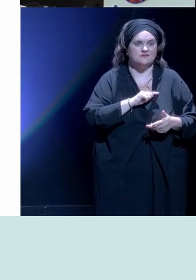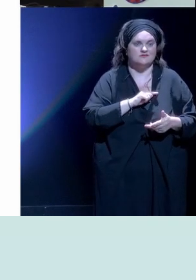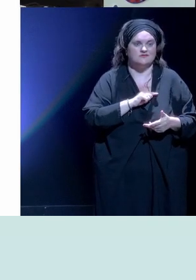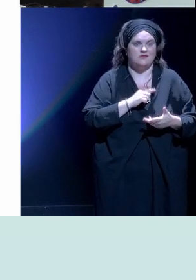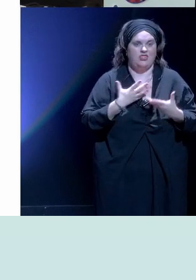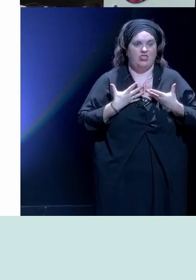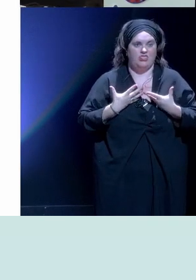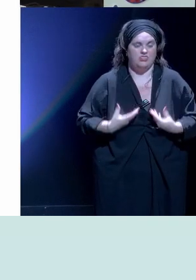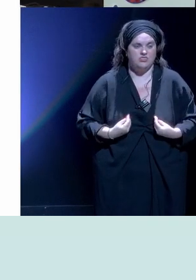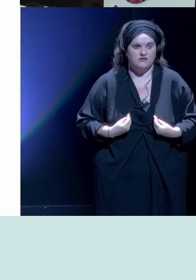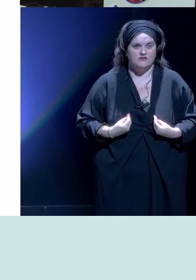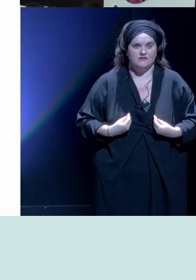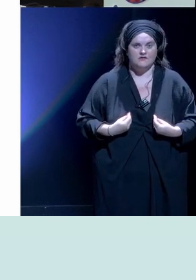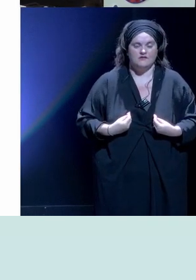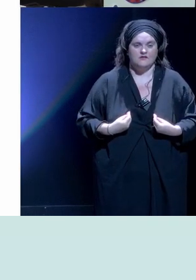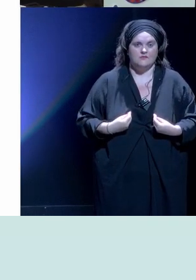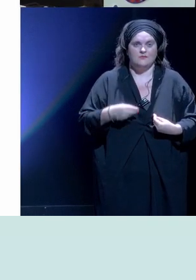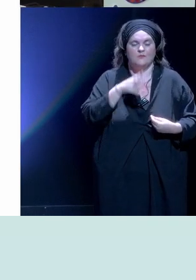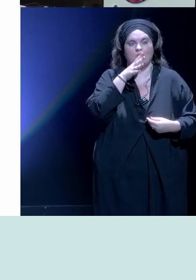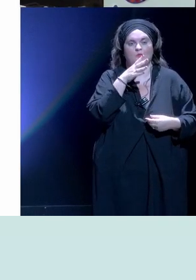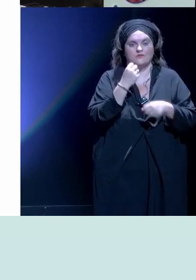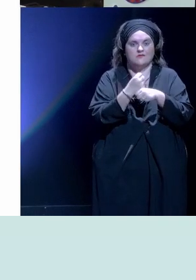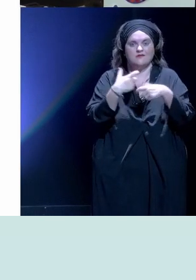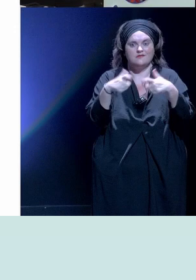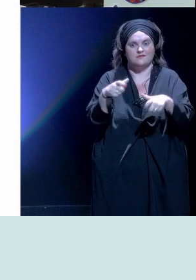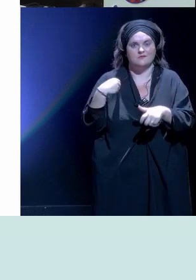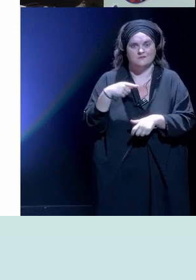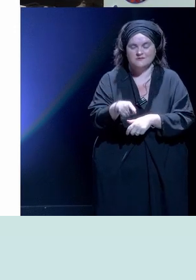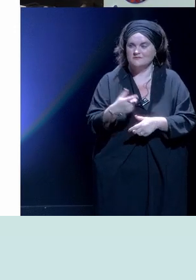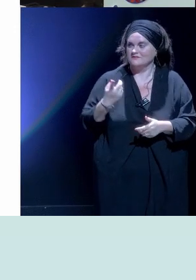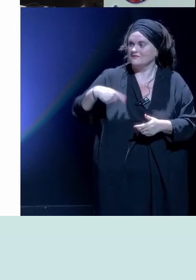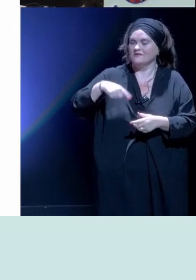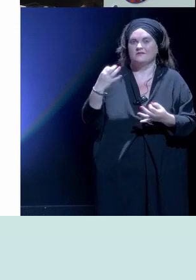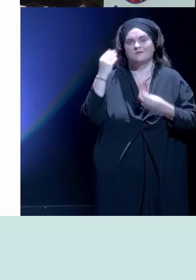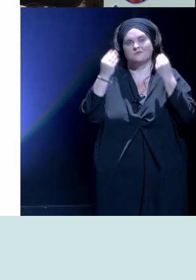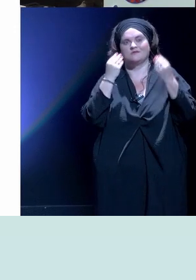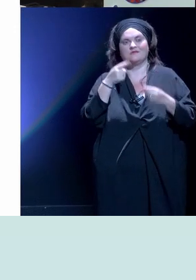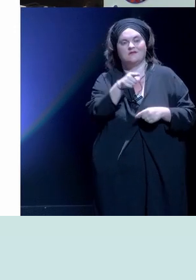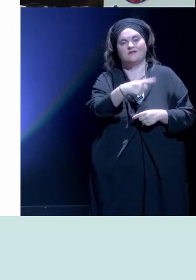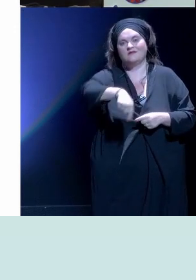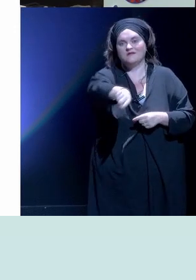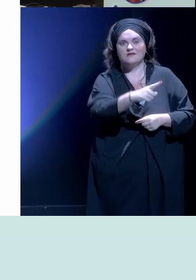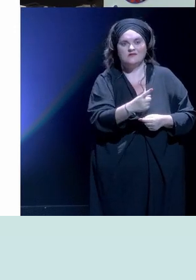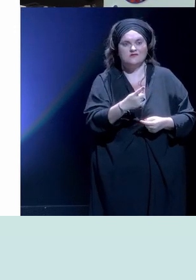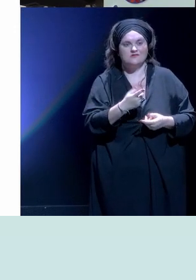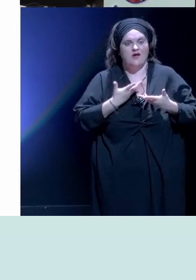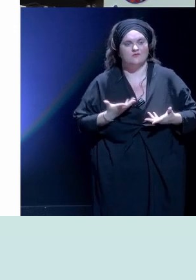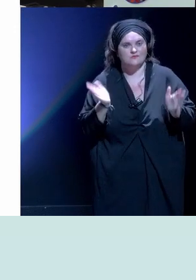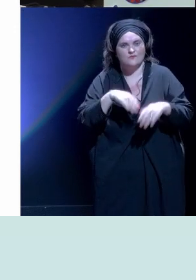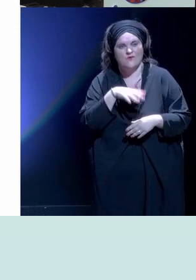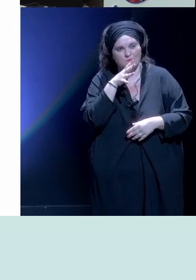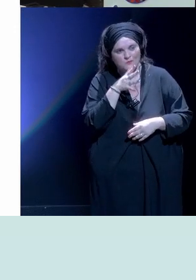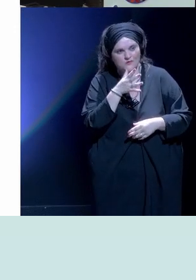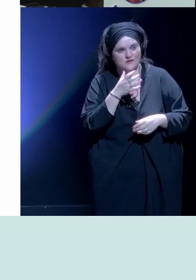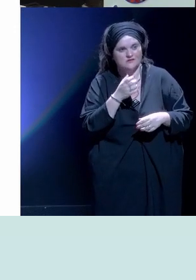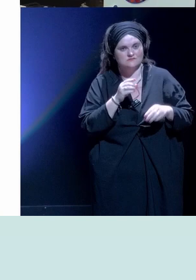trabajar en este sector. Y tenemos que preguntarnos por qué. ¿Por qué se sienten insatisfechos respecto al trabajo que